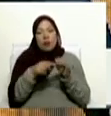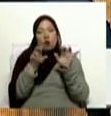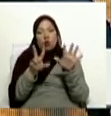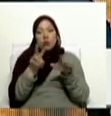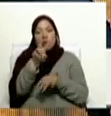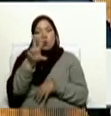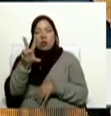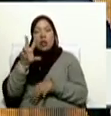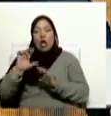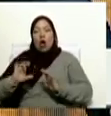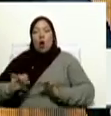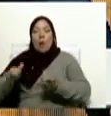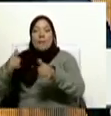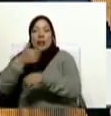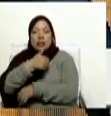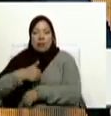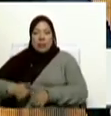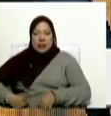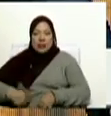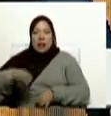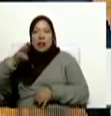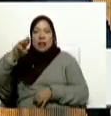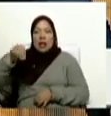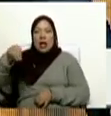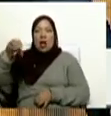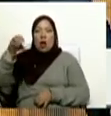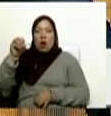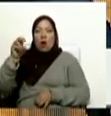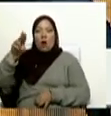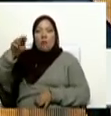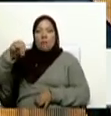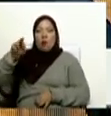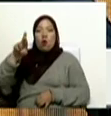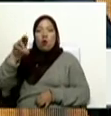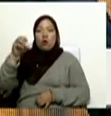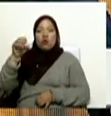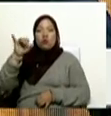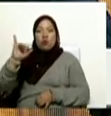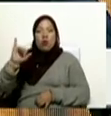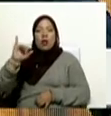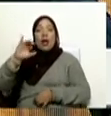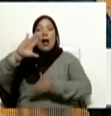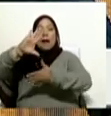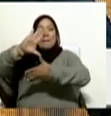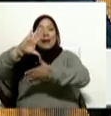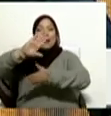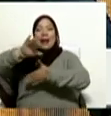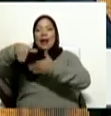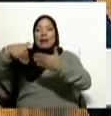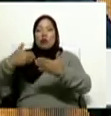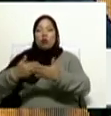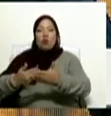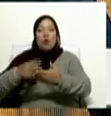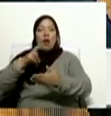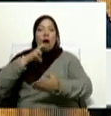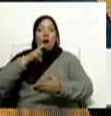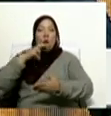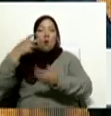doctrina monro América para los americanos es el es el principio de la política expansionista